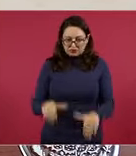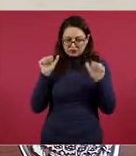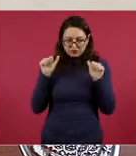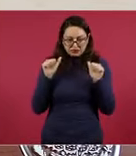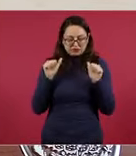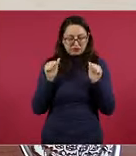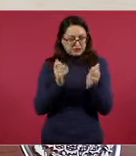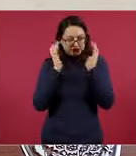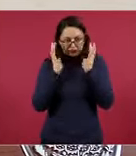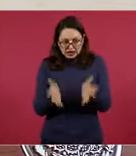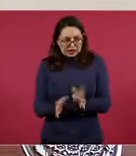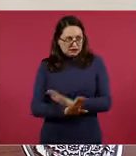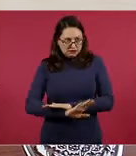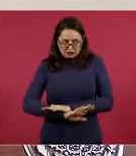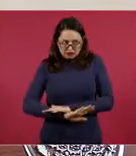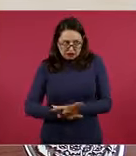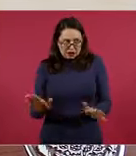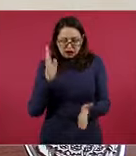Es el momento.